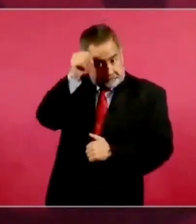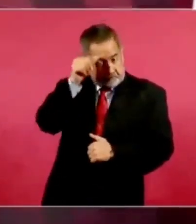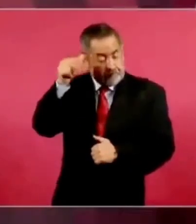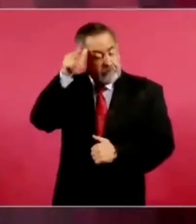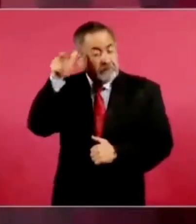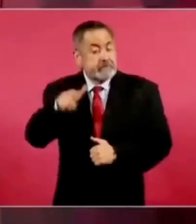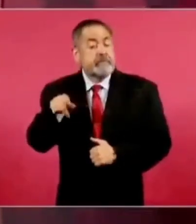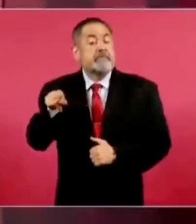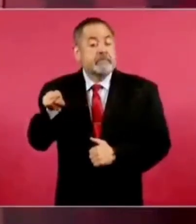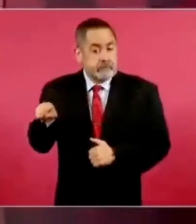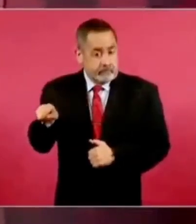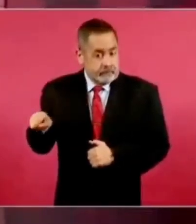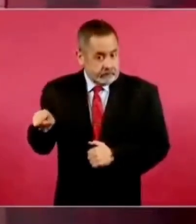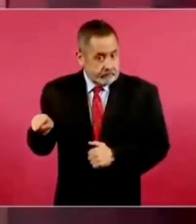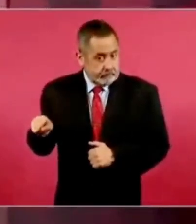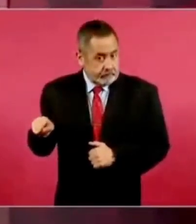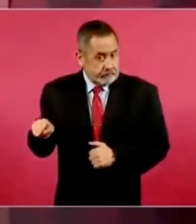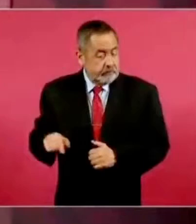era